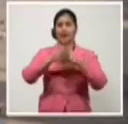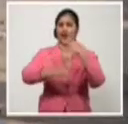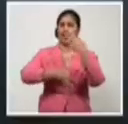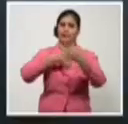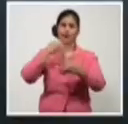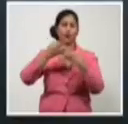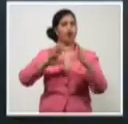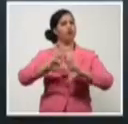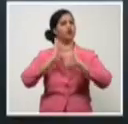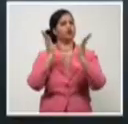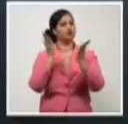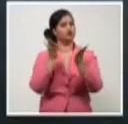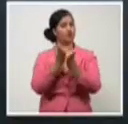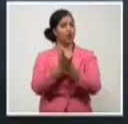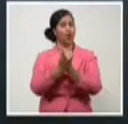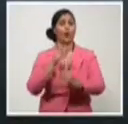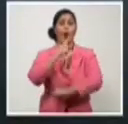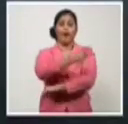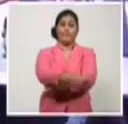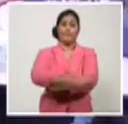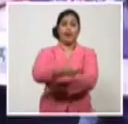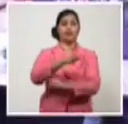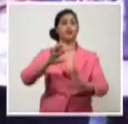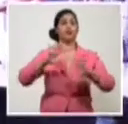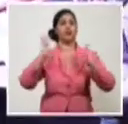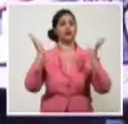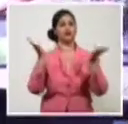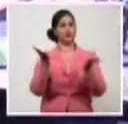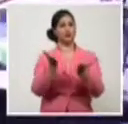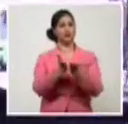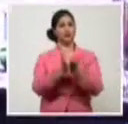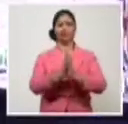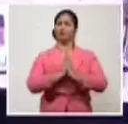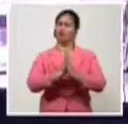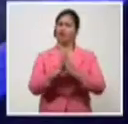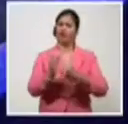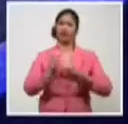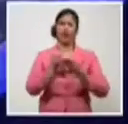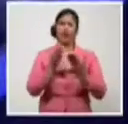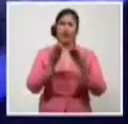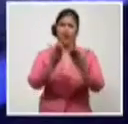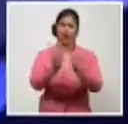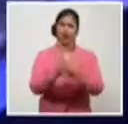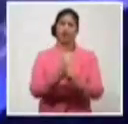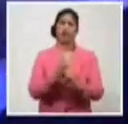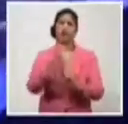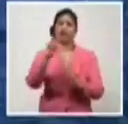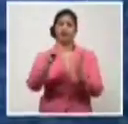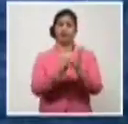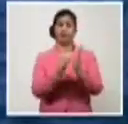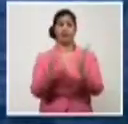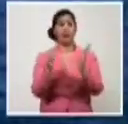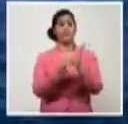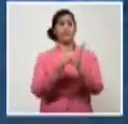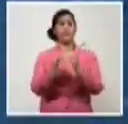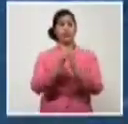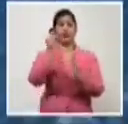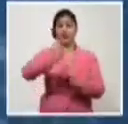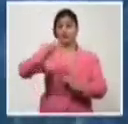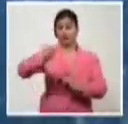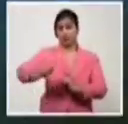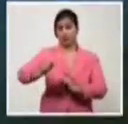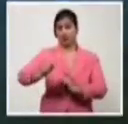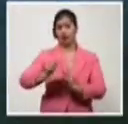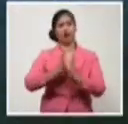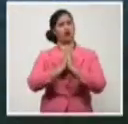por la salud del océano y recordó que de él se sirven directamente 3.000 millones de personas en el mundo a partir de